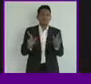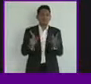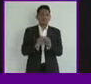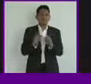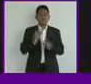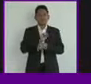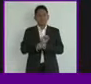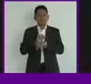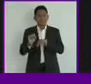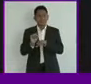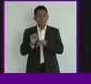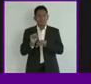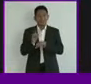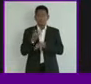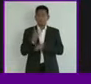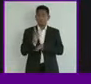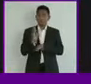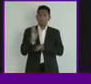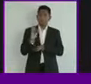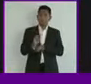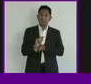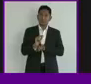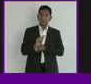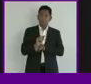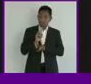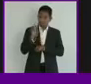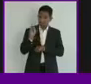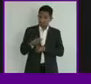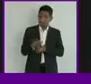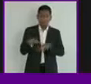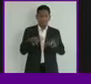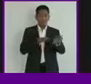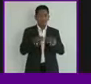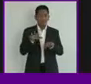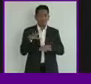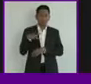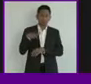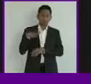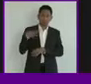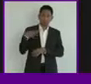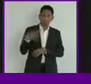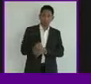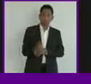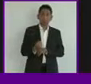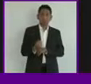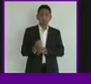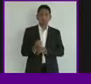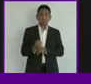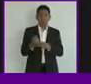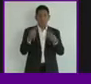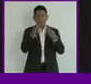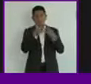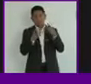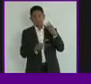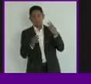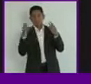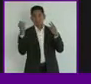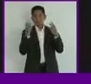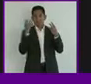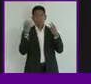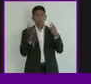que logísticamente es un gran reto y me parece muy atinado y muy prudente. En mi opinión, las tres mesas virtuales han cumplido con